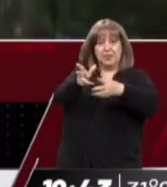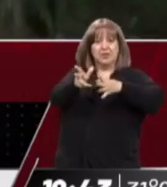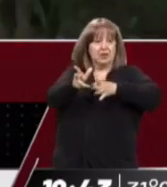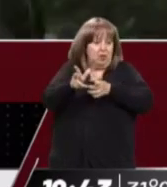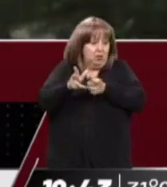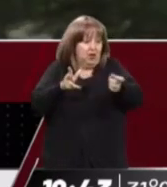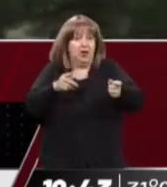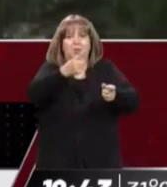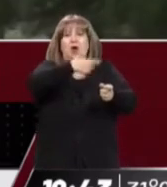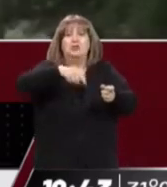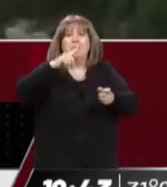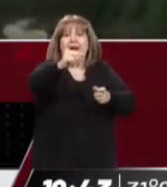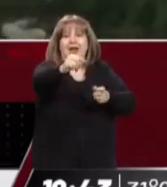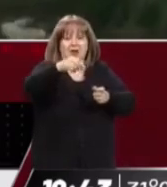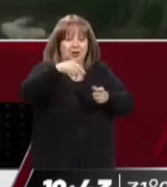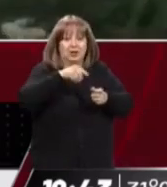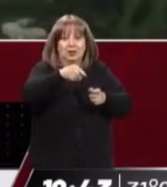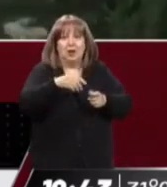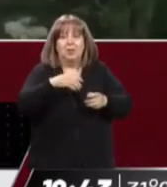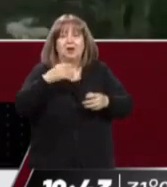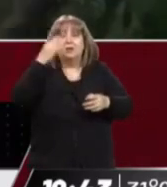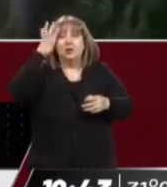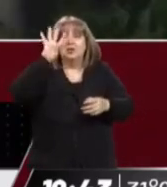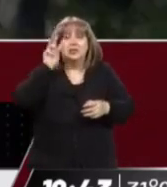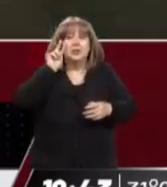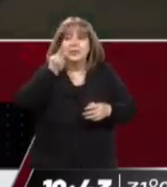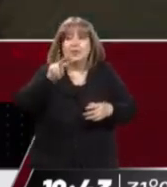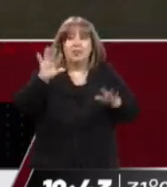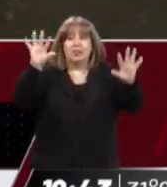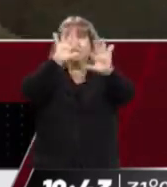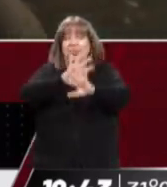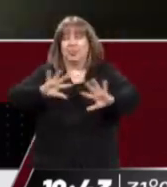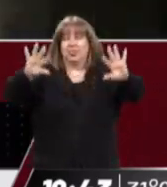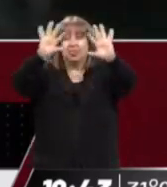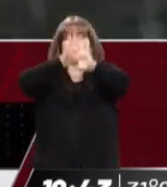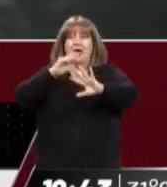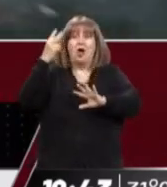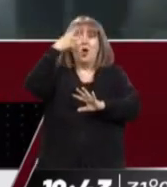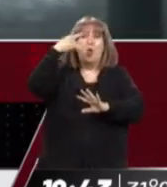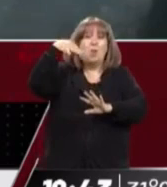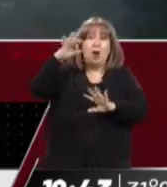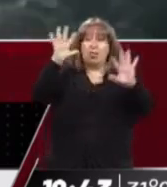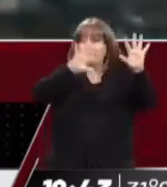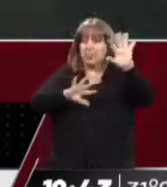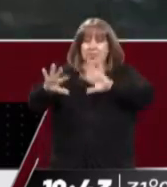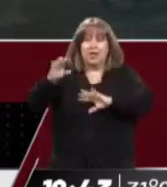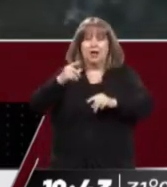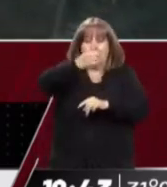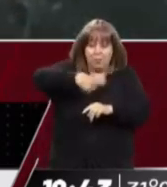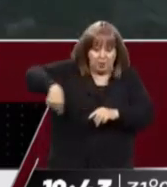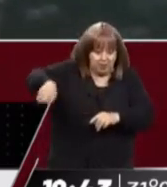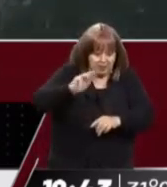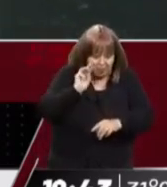pueden llegar hasta el lugar y es dificultosa la visión por eso les explicaba el humo no les permite contarles Cómo